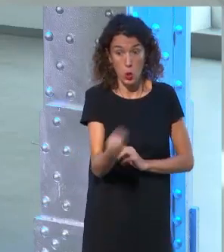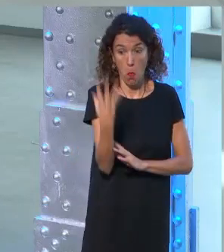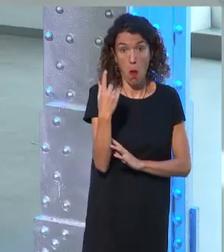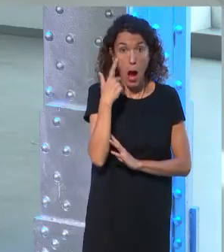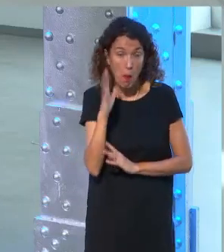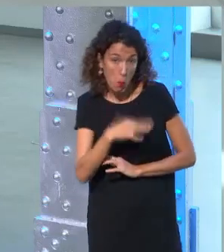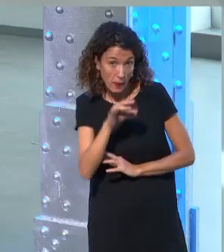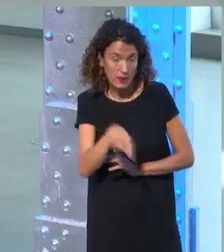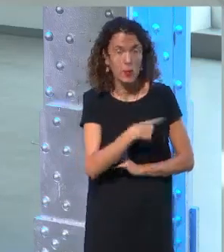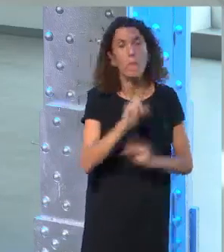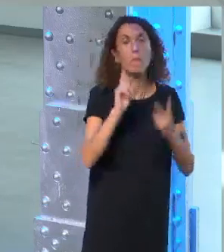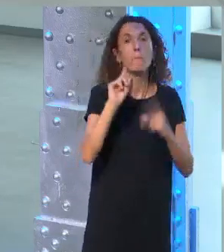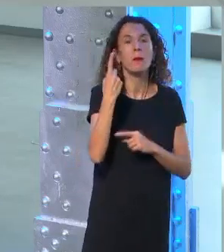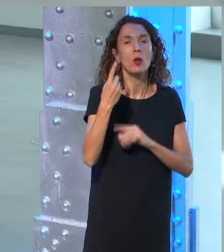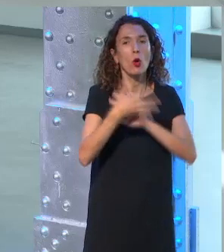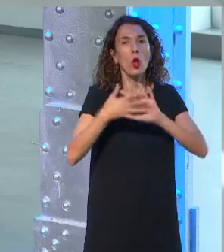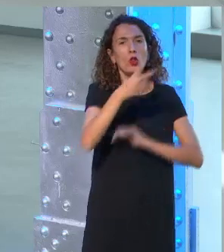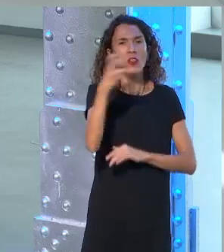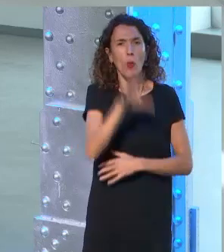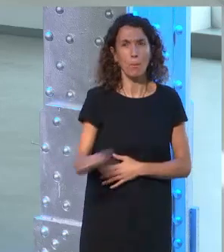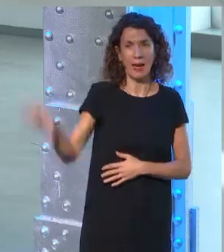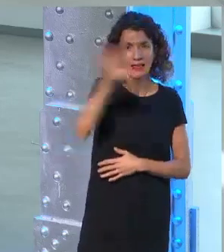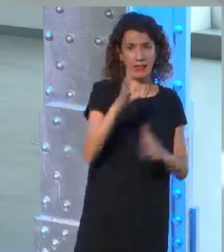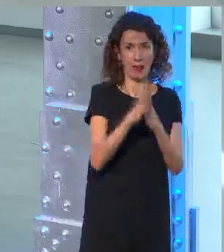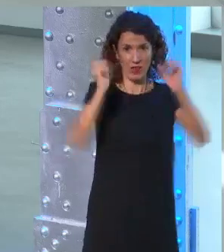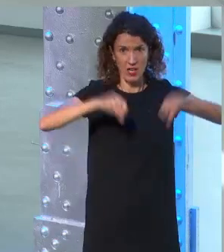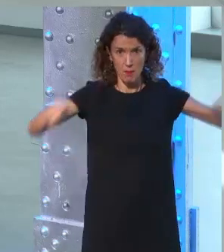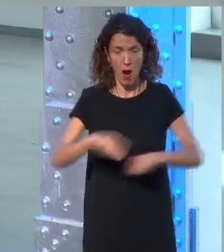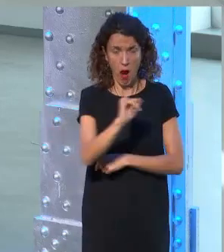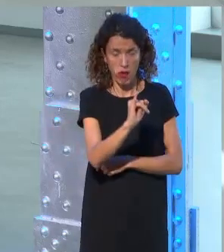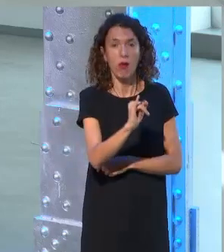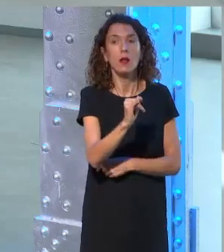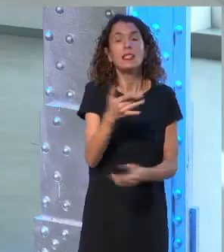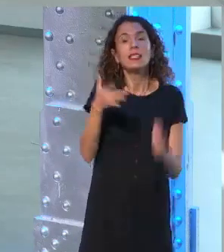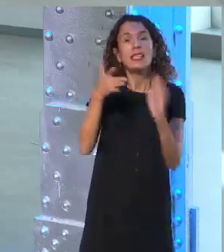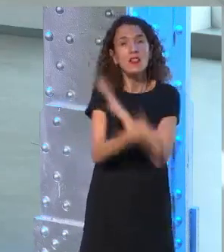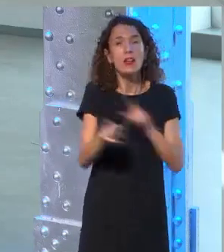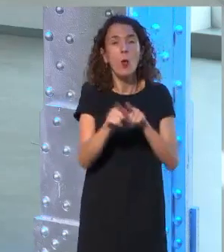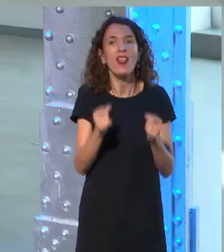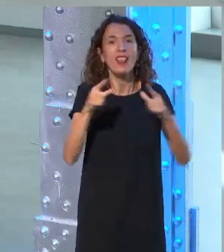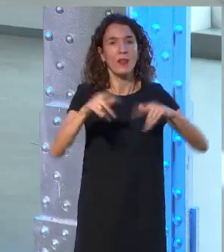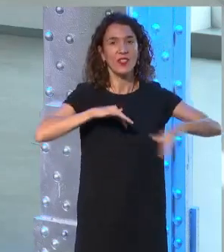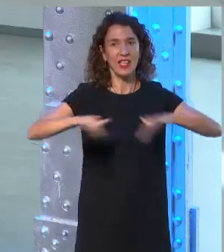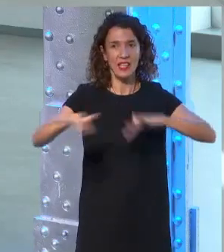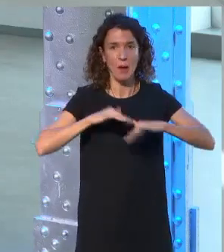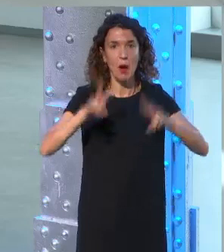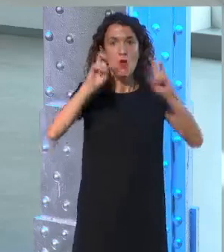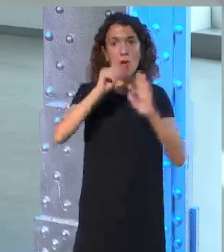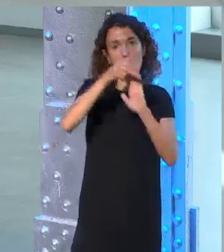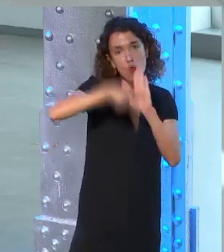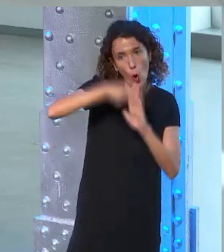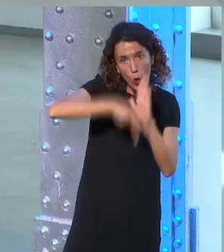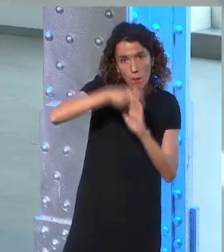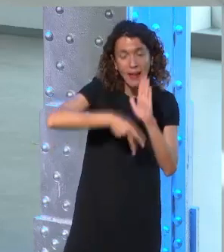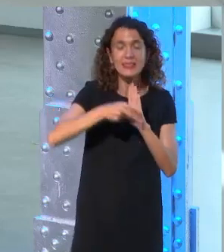nada. El primer elemento es que hay 200 países que han firmado el Acuerdo de París y por lo tanto están generando dinámicas de nuevas normativas o de